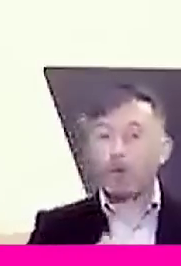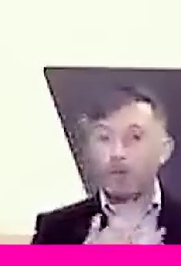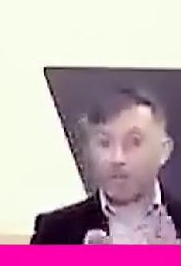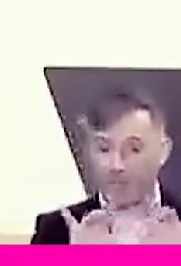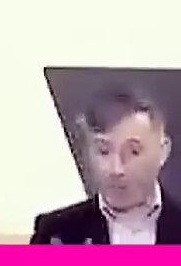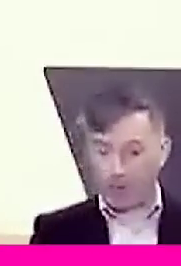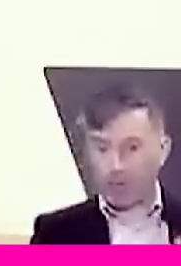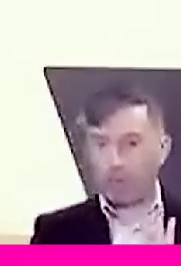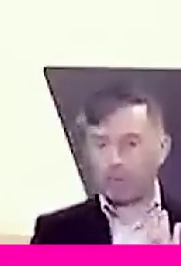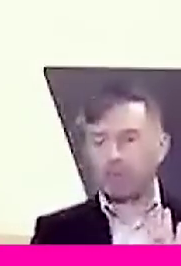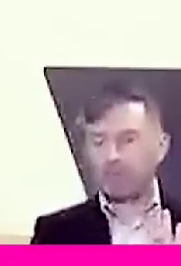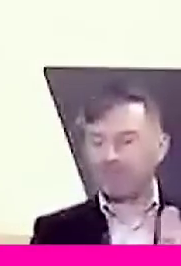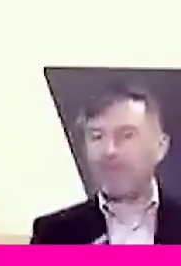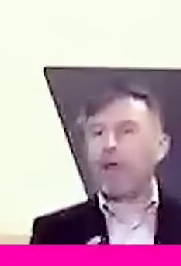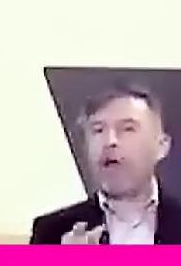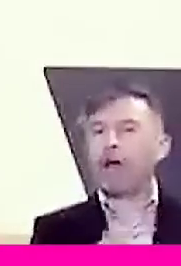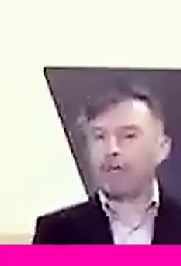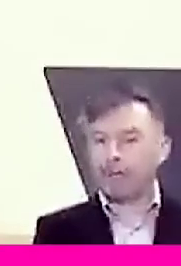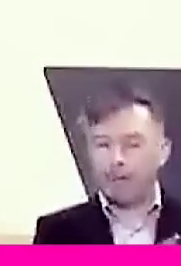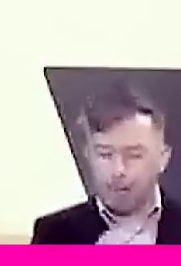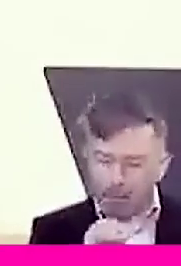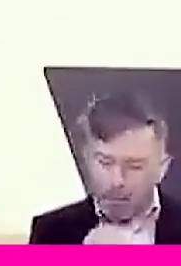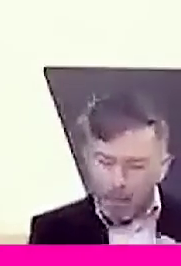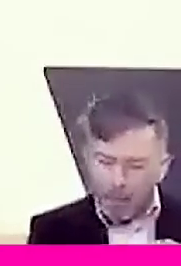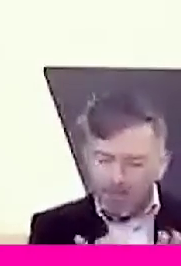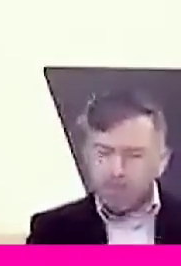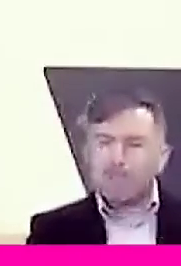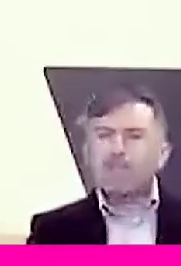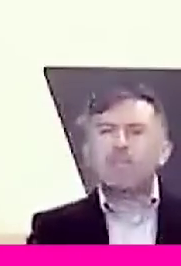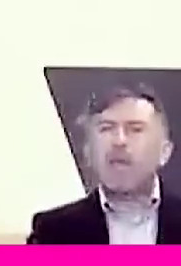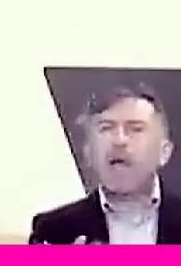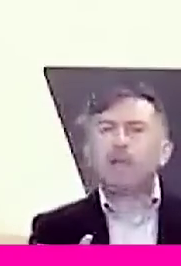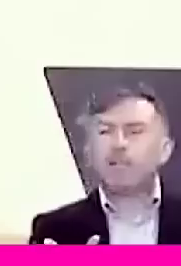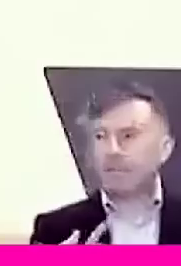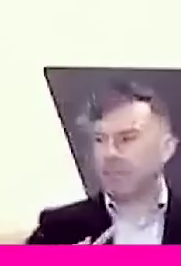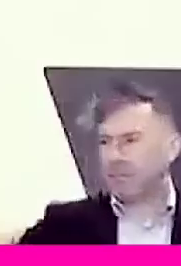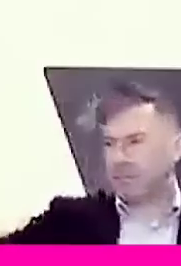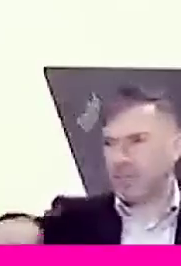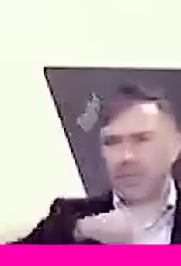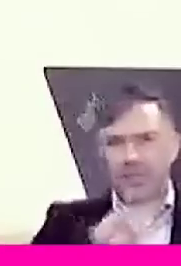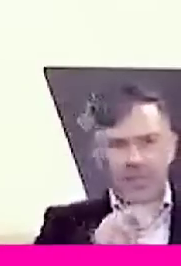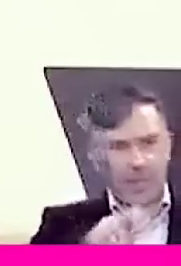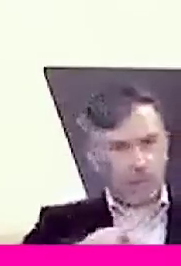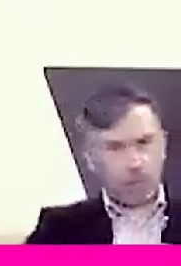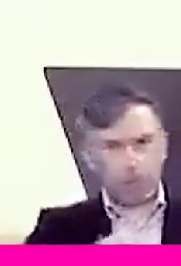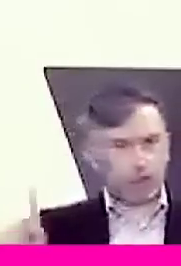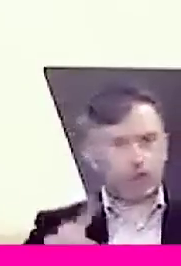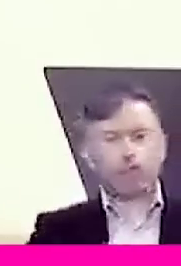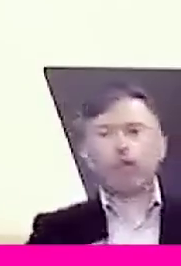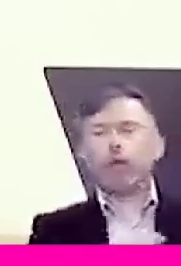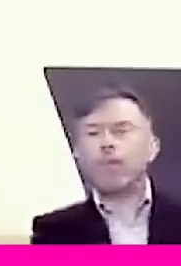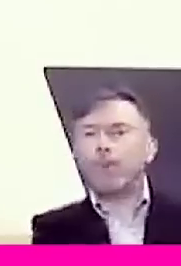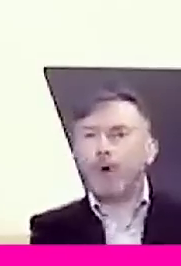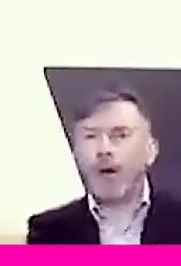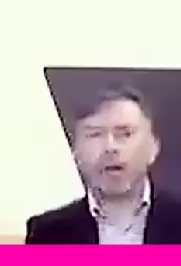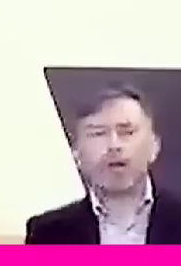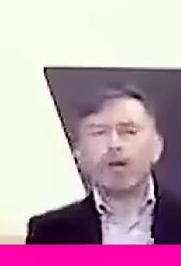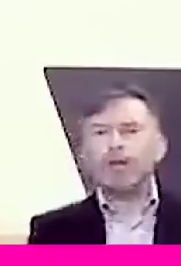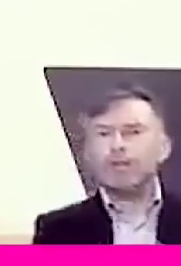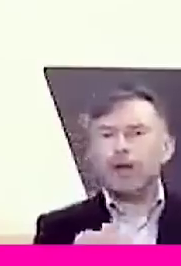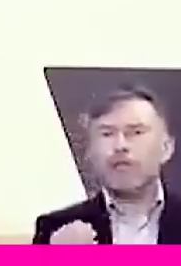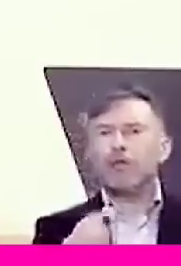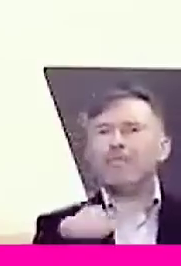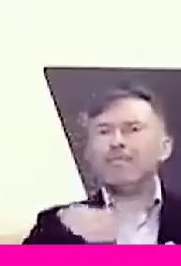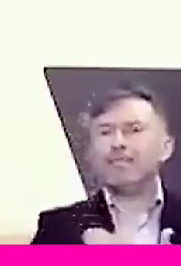en cuya confección ha participado todo el INE desde sus áreas ejecutivas y operativas vocales locales y distritales hasta